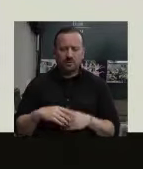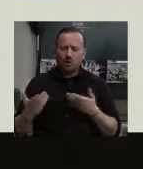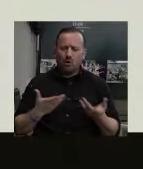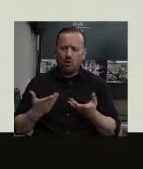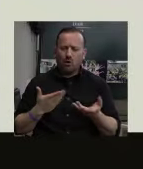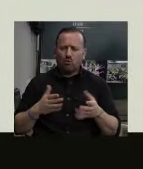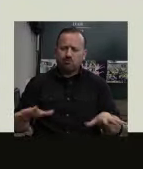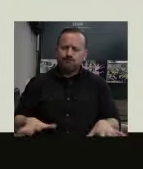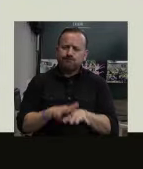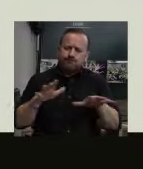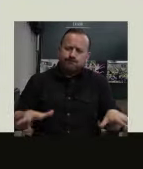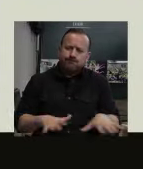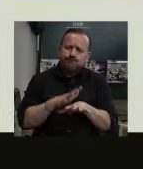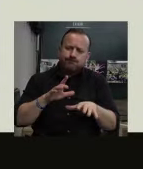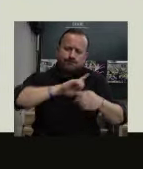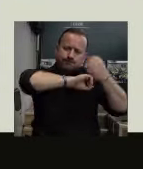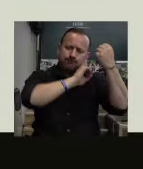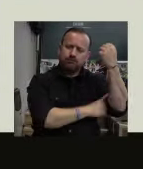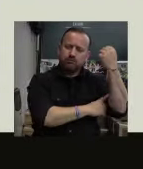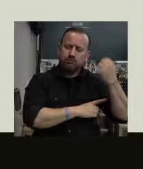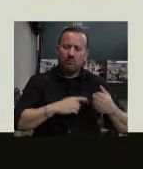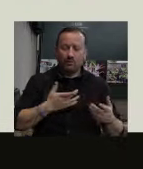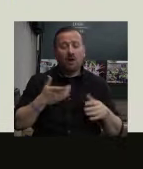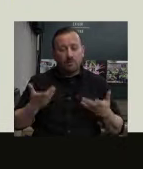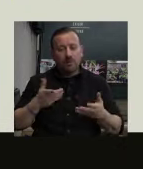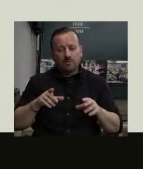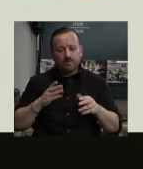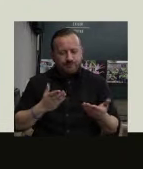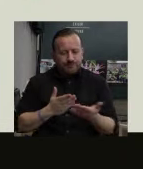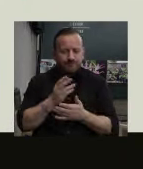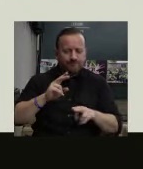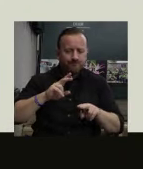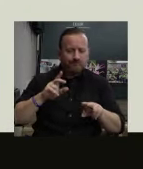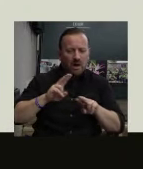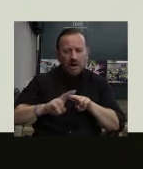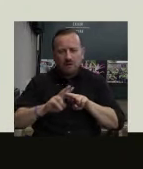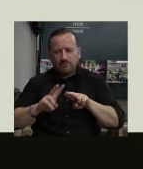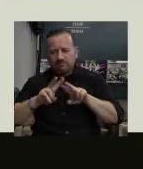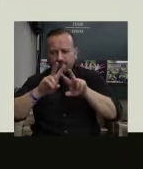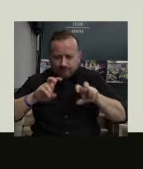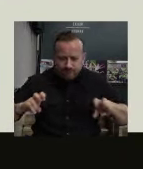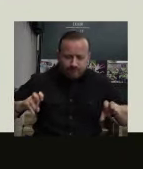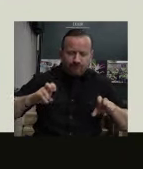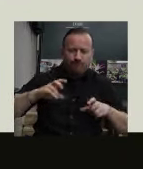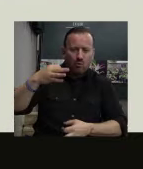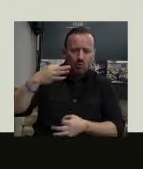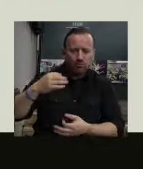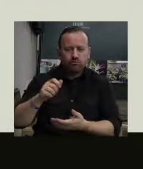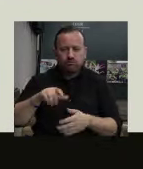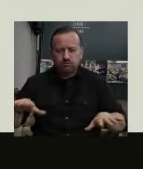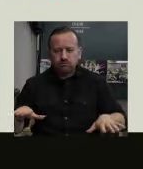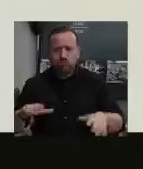la potenciamos entonces empezamos a documentar empezamos a trabajar empezamos a